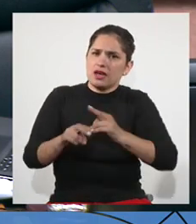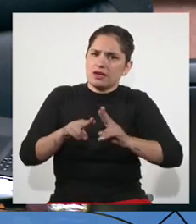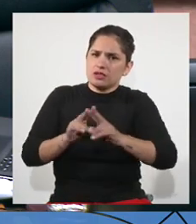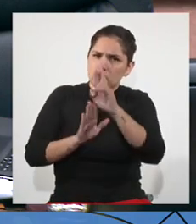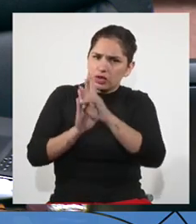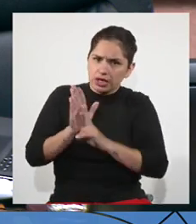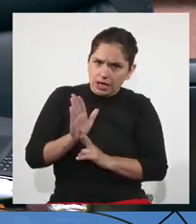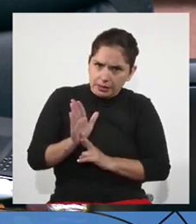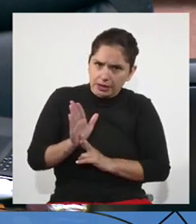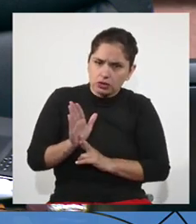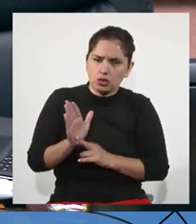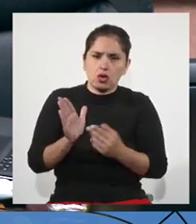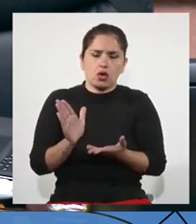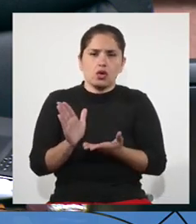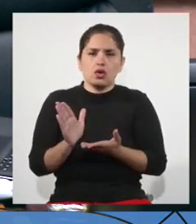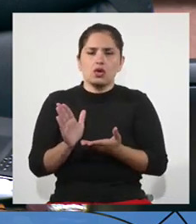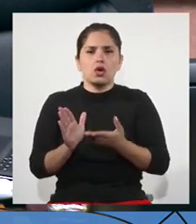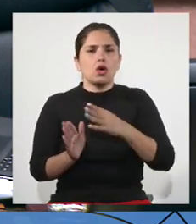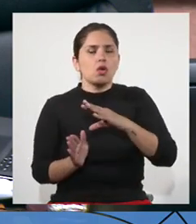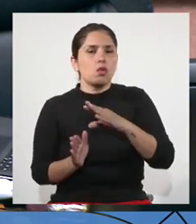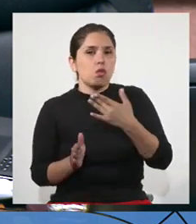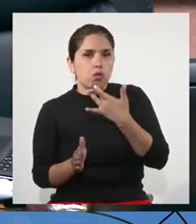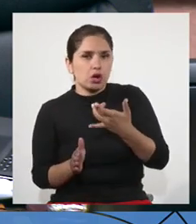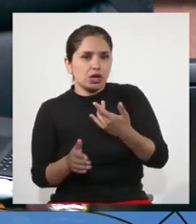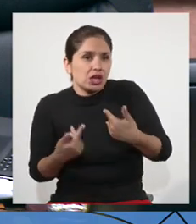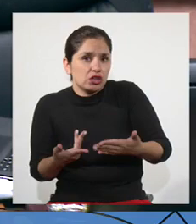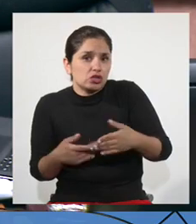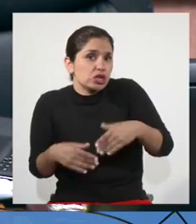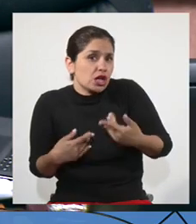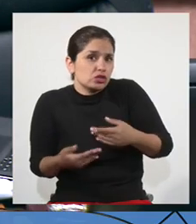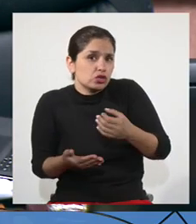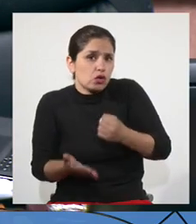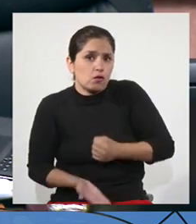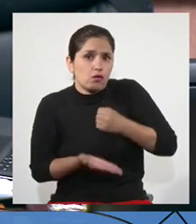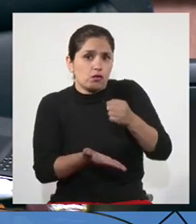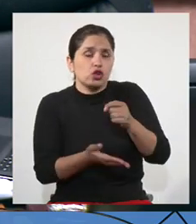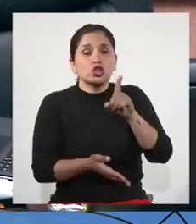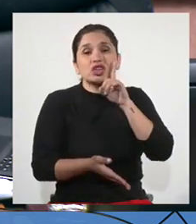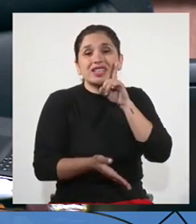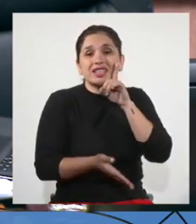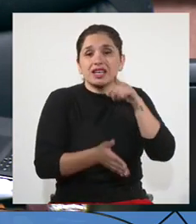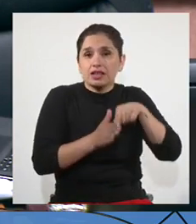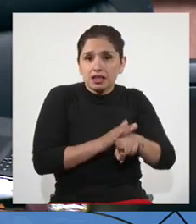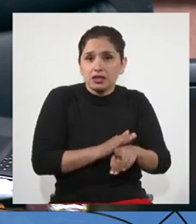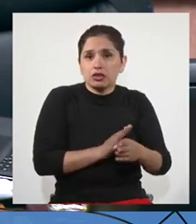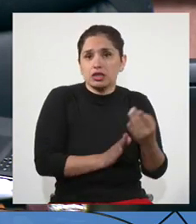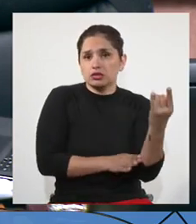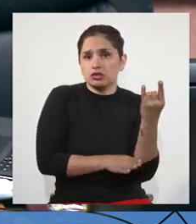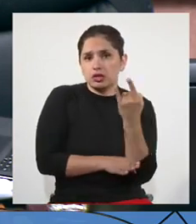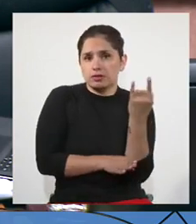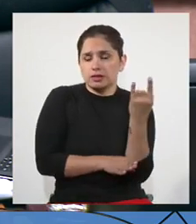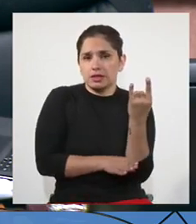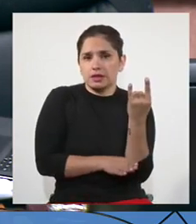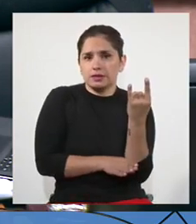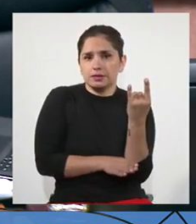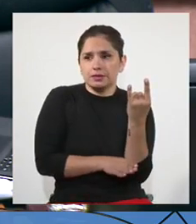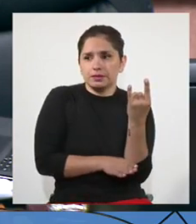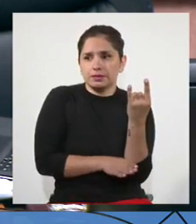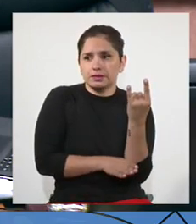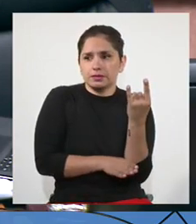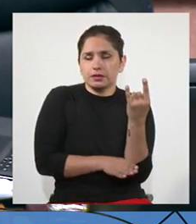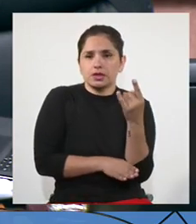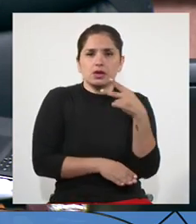realizar un reglamento porque estos son recursos que tienen ya las universidades y por lo tanto...